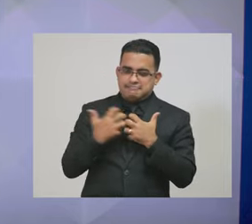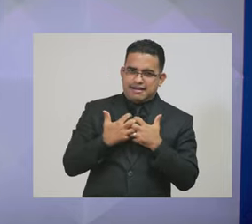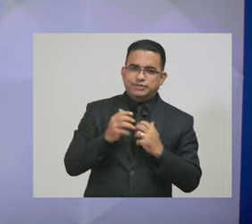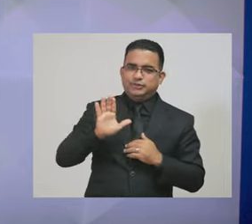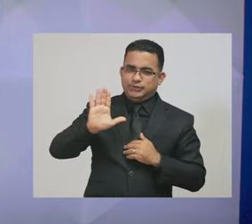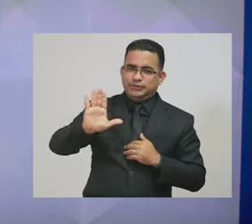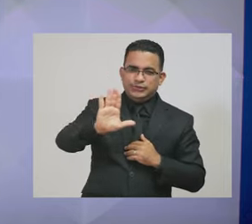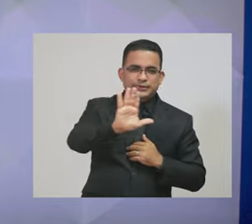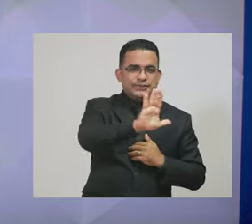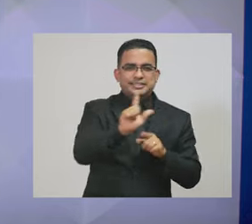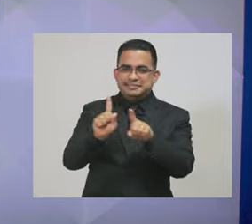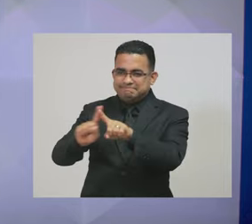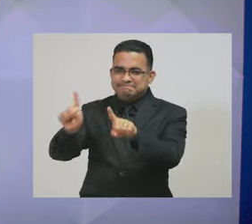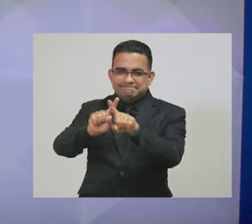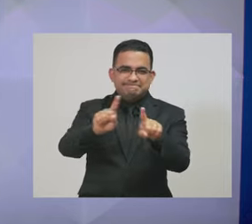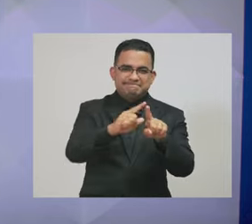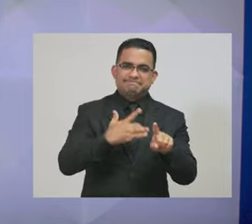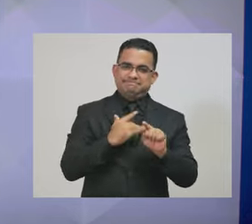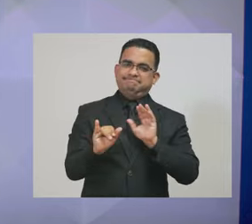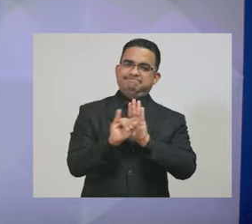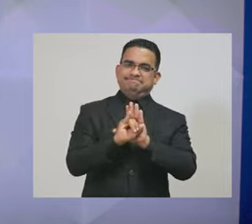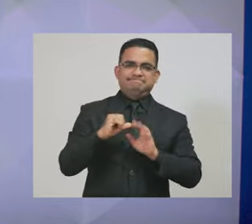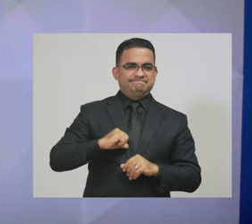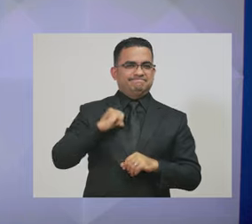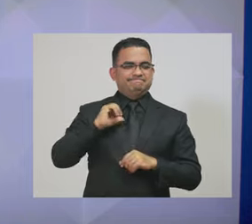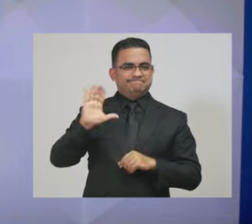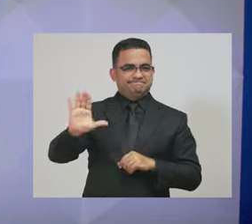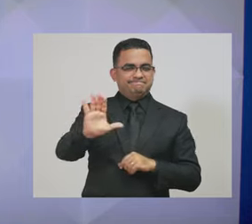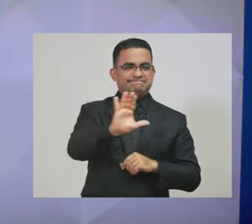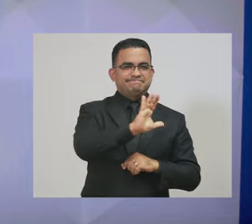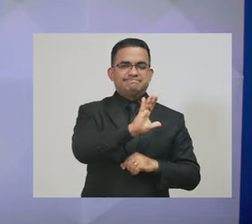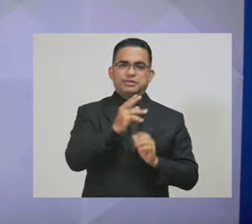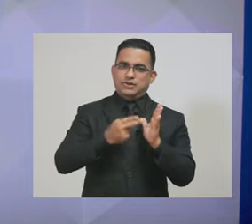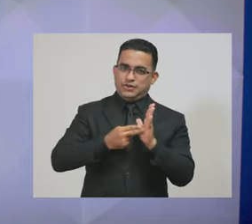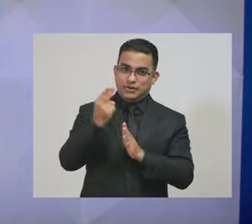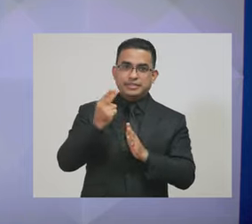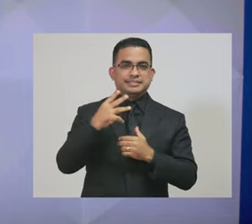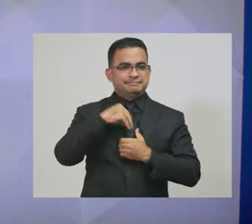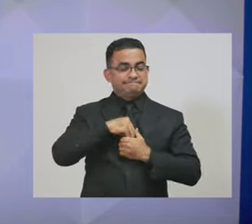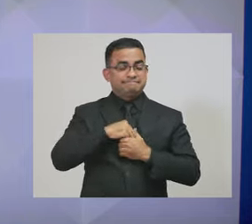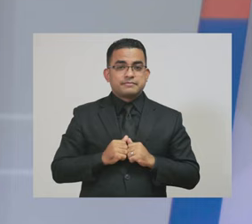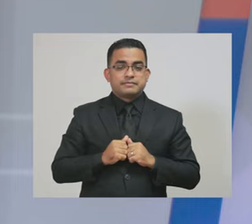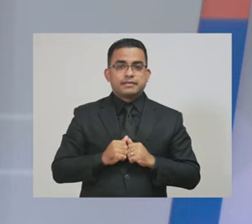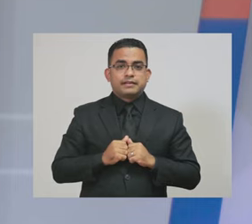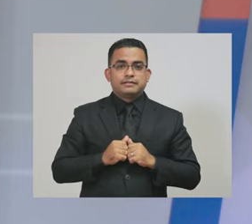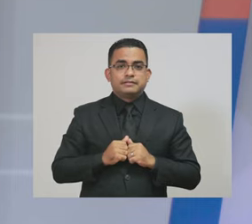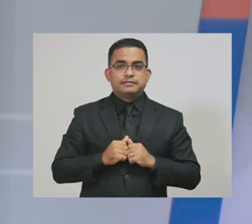vida acorde a su propia naturaleza identidad y dignidad